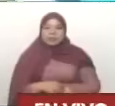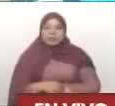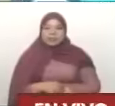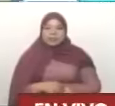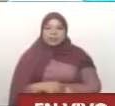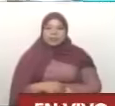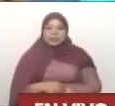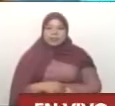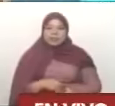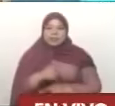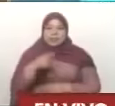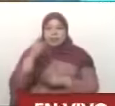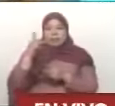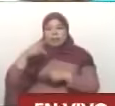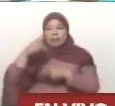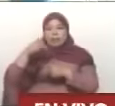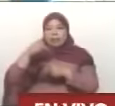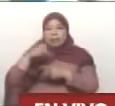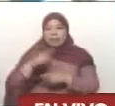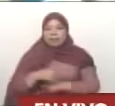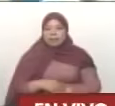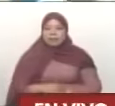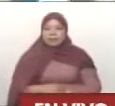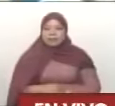Activo por TikTok.